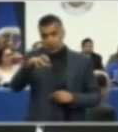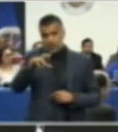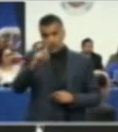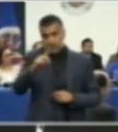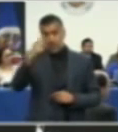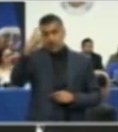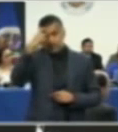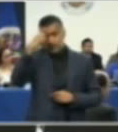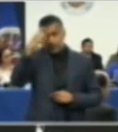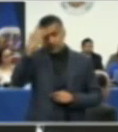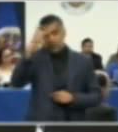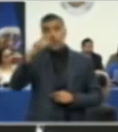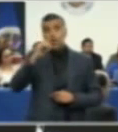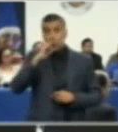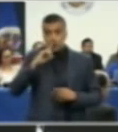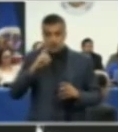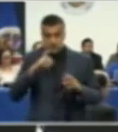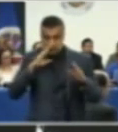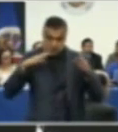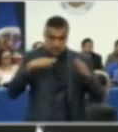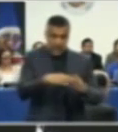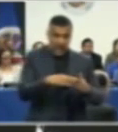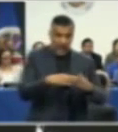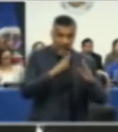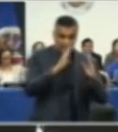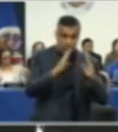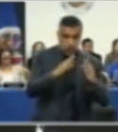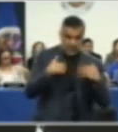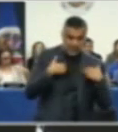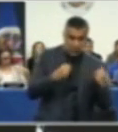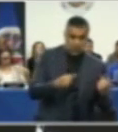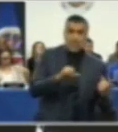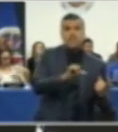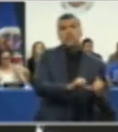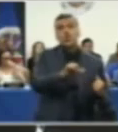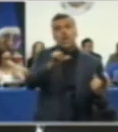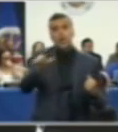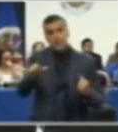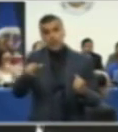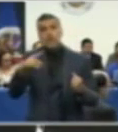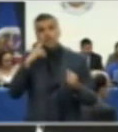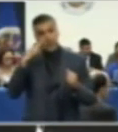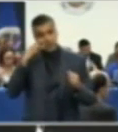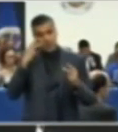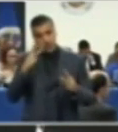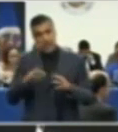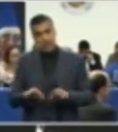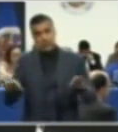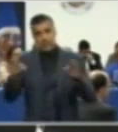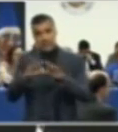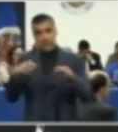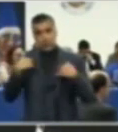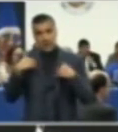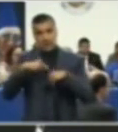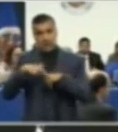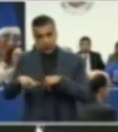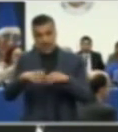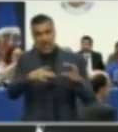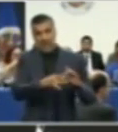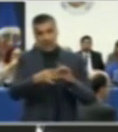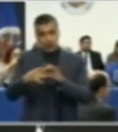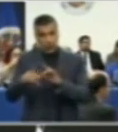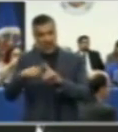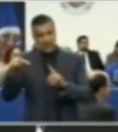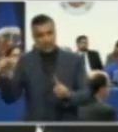no se circunscribe al ámbito estrictamente de atención de salud, sin embargo, consideramos importante también que se haga una referencia con relación a